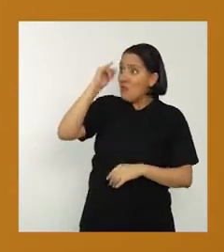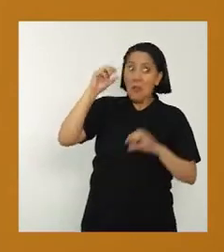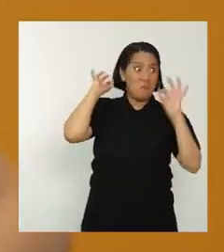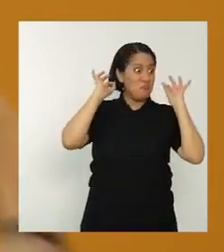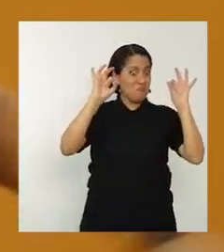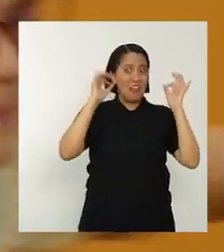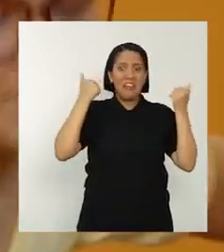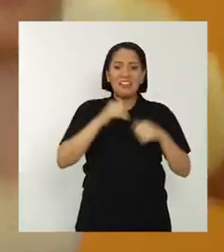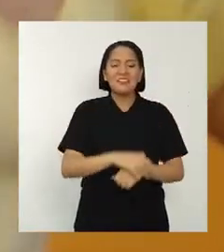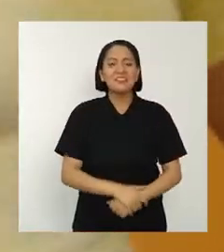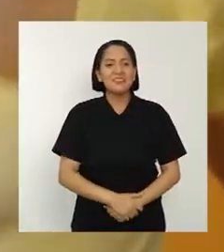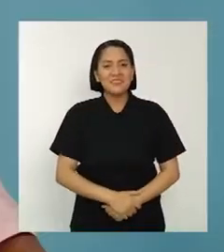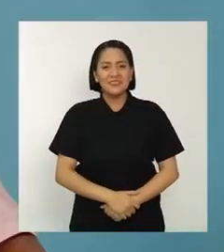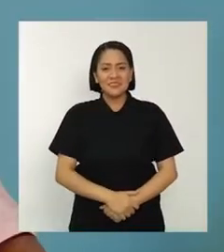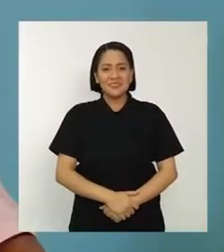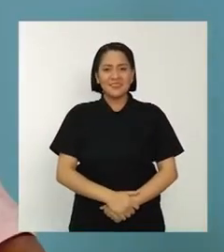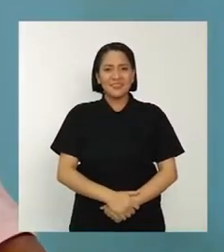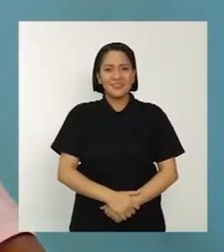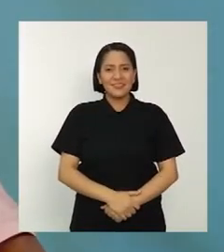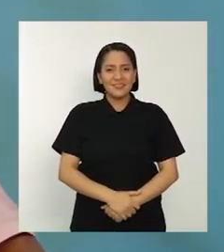idea.